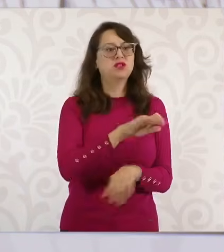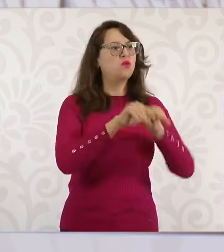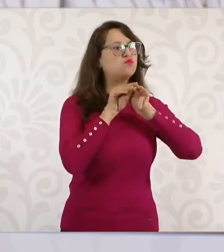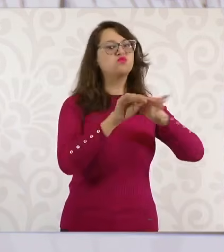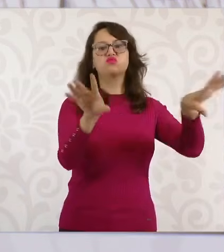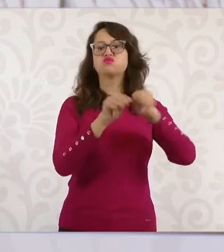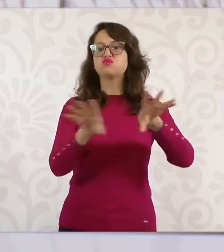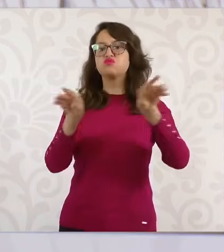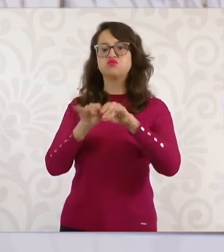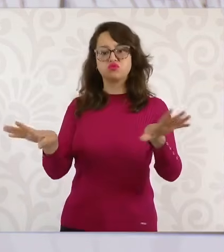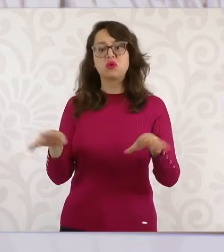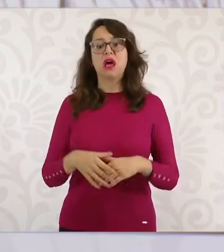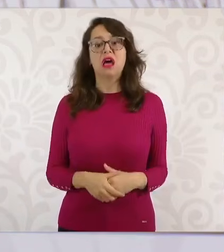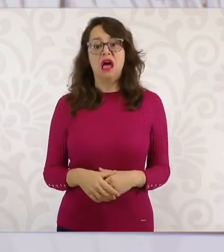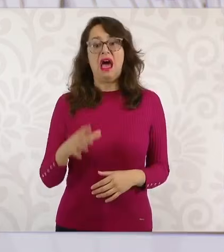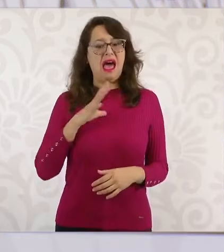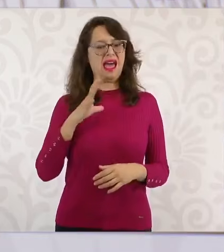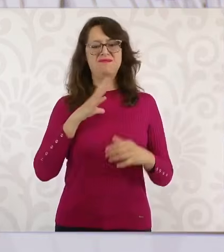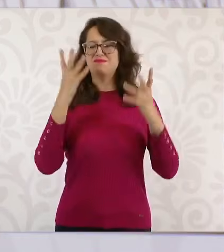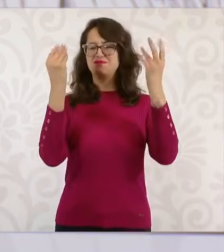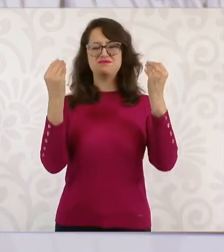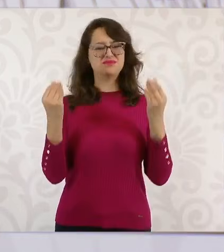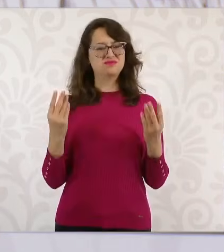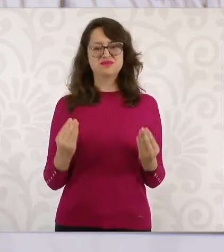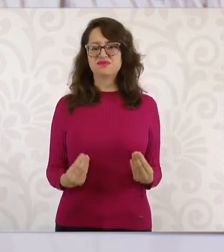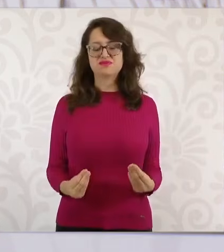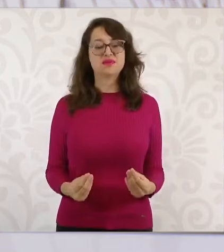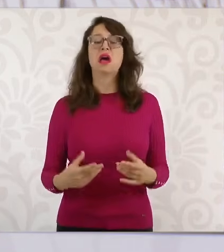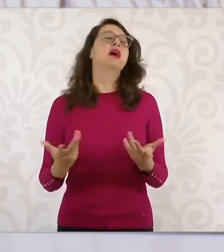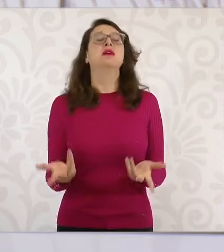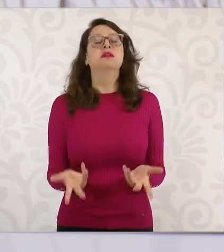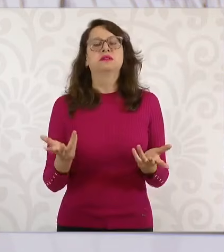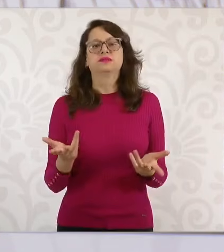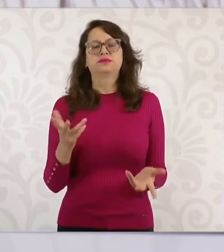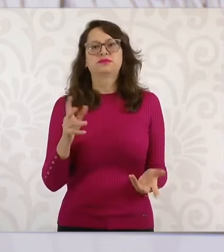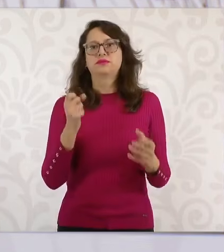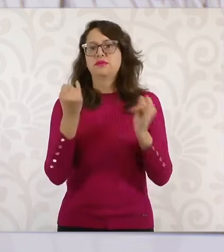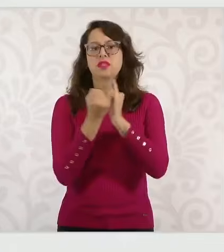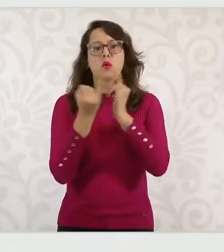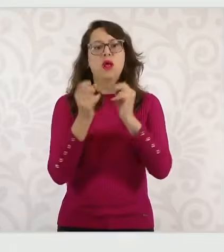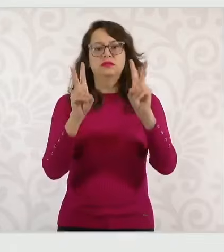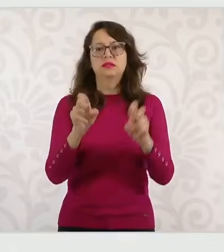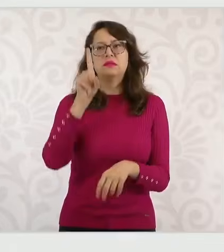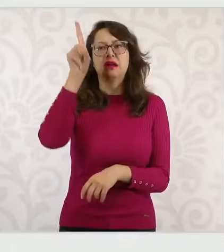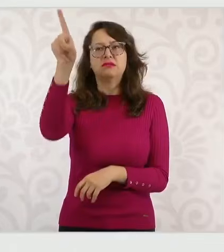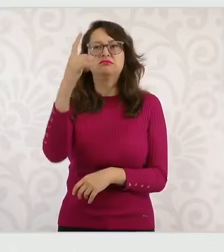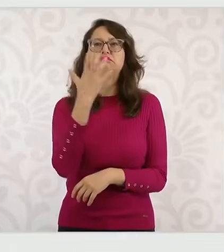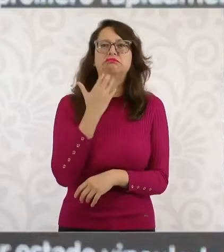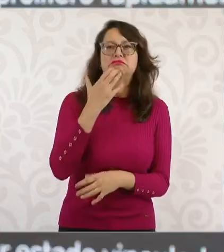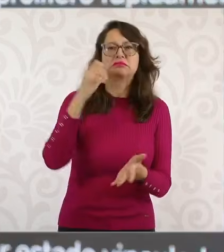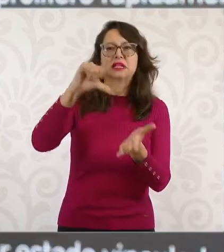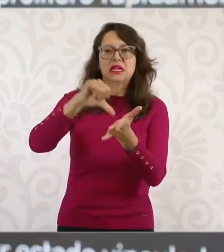bueno, incluso de lo que ocurrió ahora en el Medio Oriente, no sabe uno qué es verdad y qué